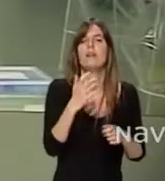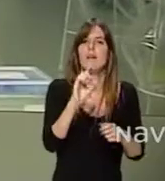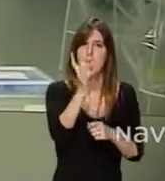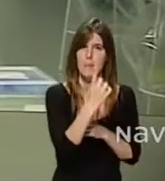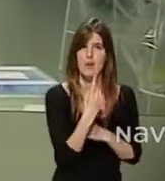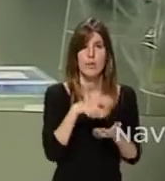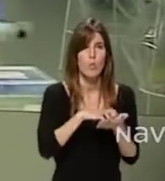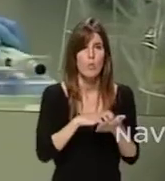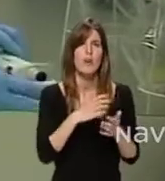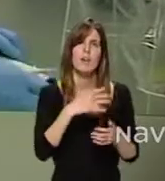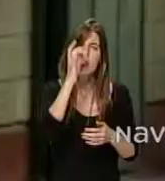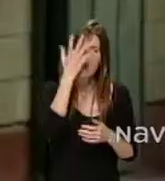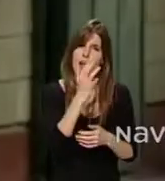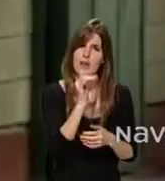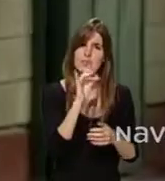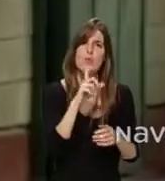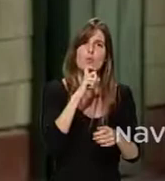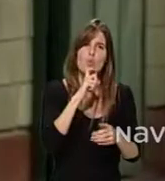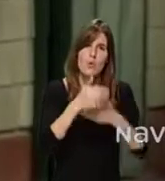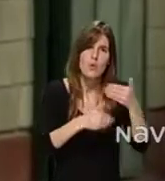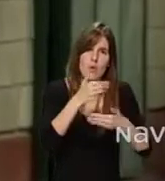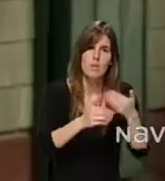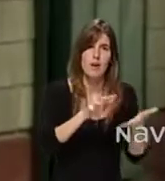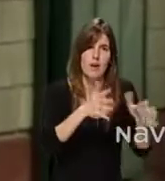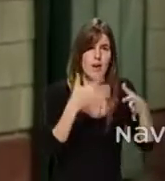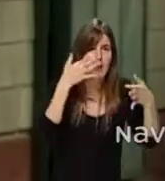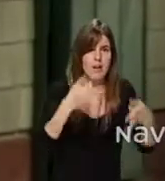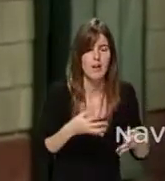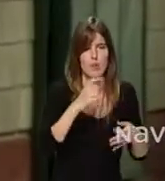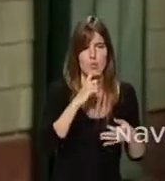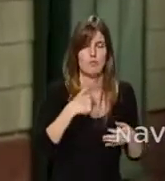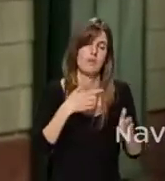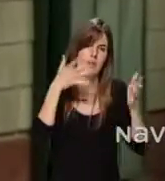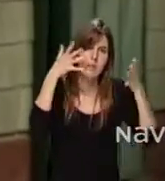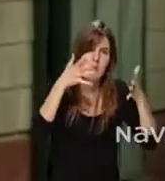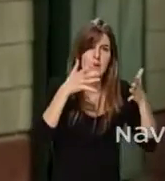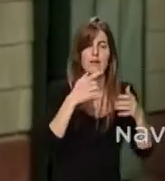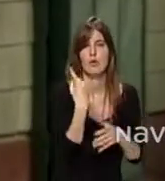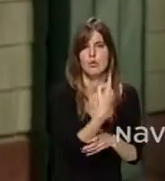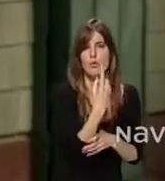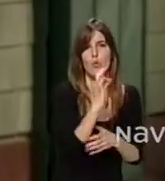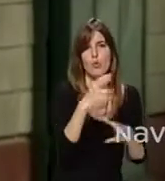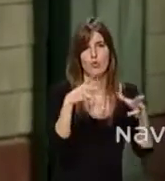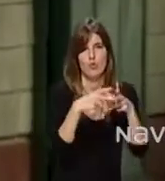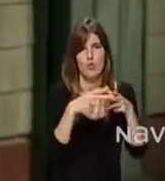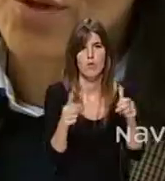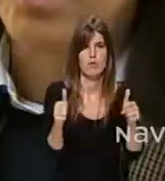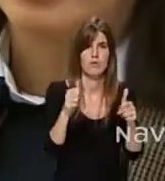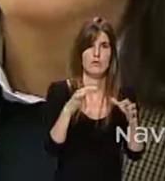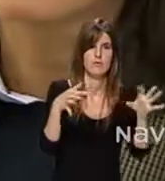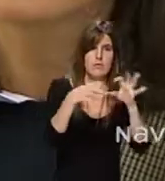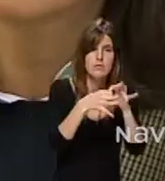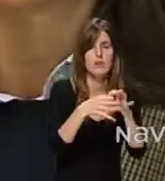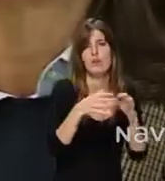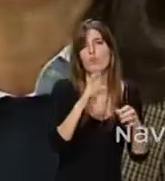CEIN, analicen su modelo de negocio, vean qué es lo que necesitan, ver si pueden hacerlo solos o necesitan ir acompañados y complementar el equipo